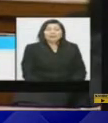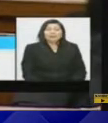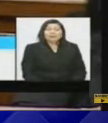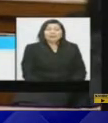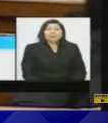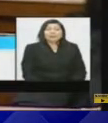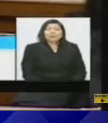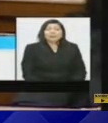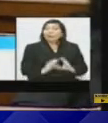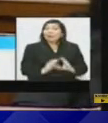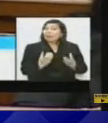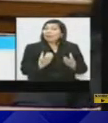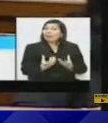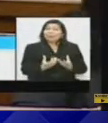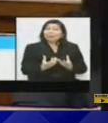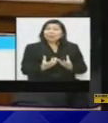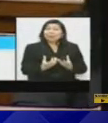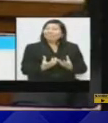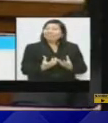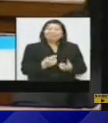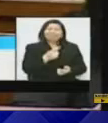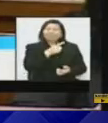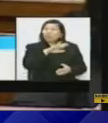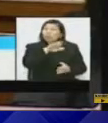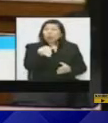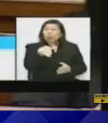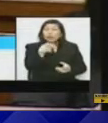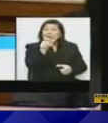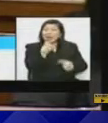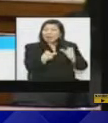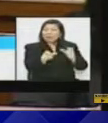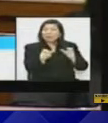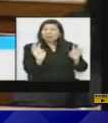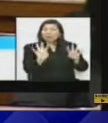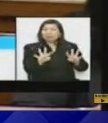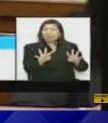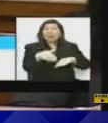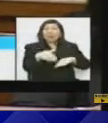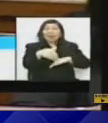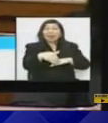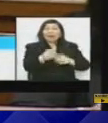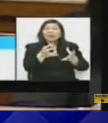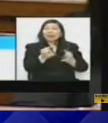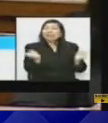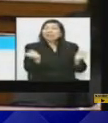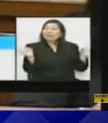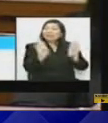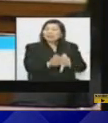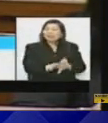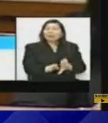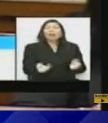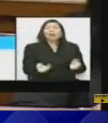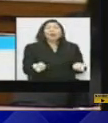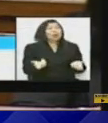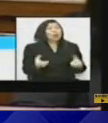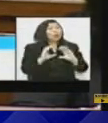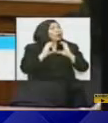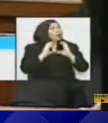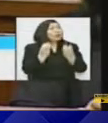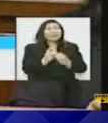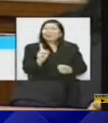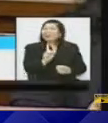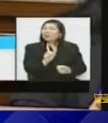y yo deseo el país adecuado a los intereses cuando